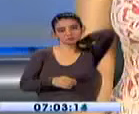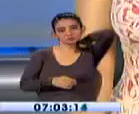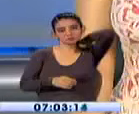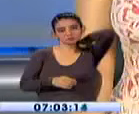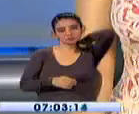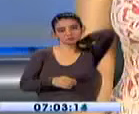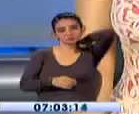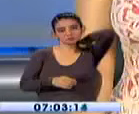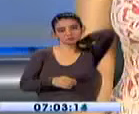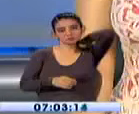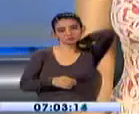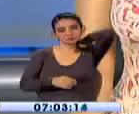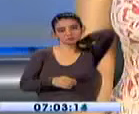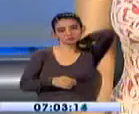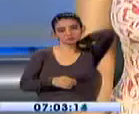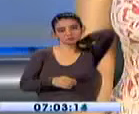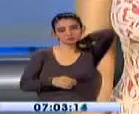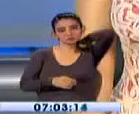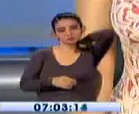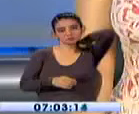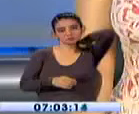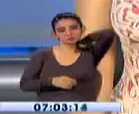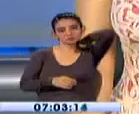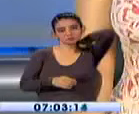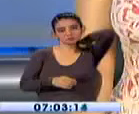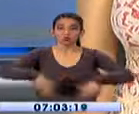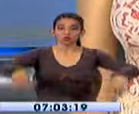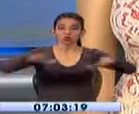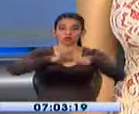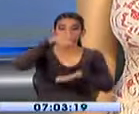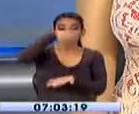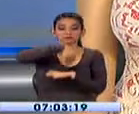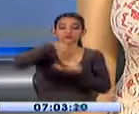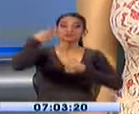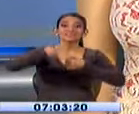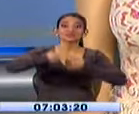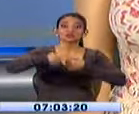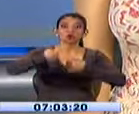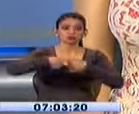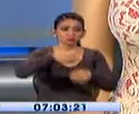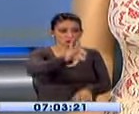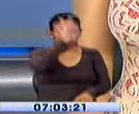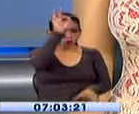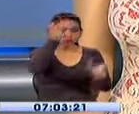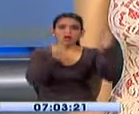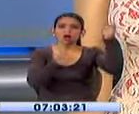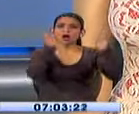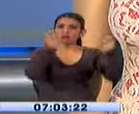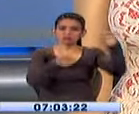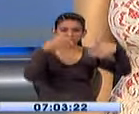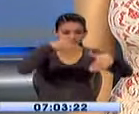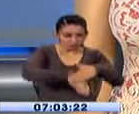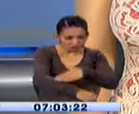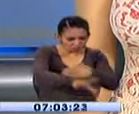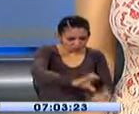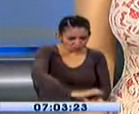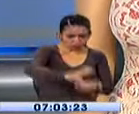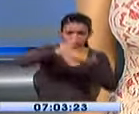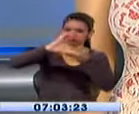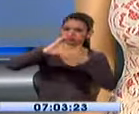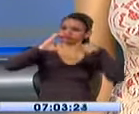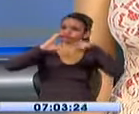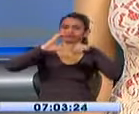7 de la mañana con 3 minutos, amigos televidentes. En el sector de Lichinvía, en el centro de Quito, se encontró un auto en cuyo interior se halló un paquete con una